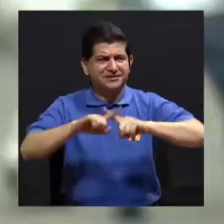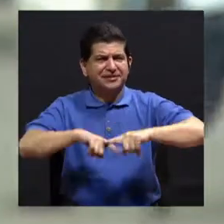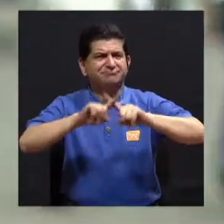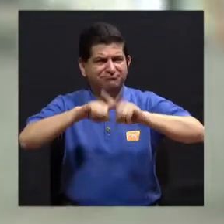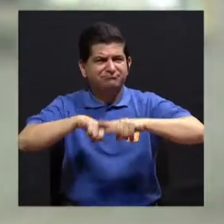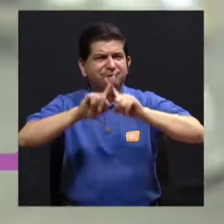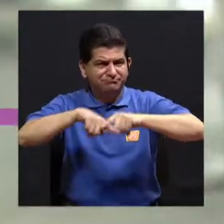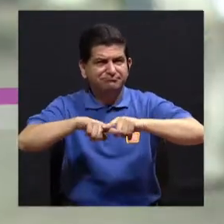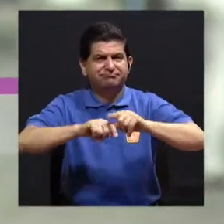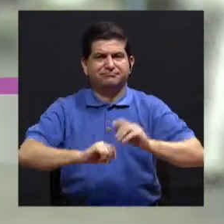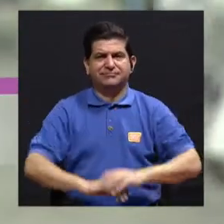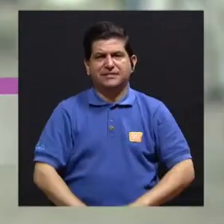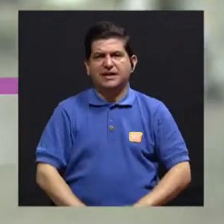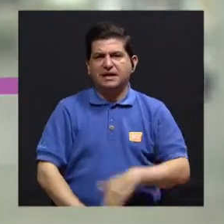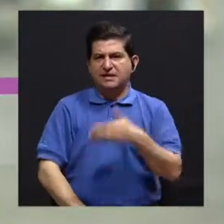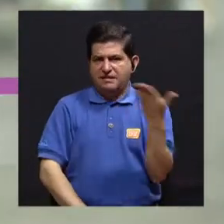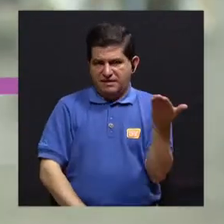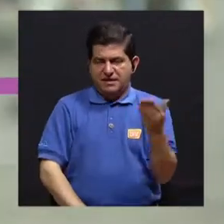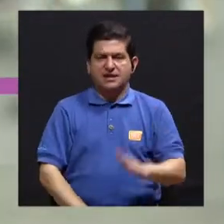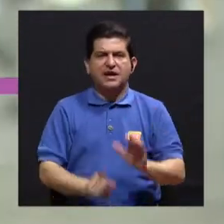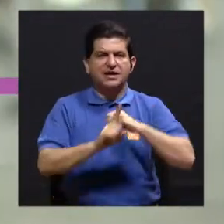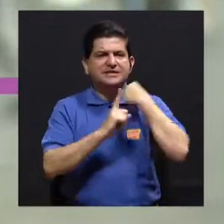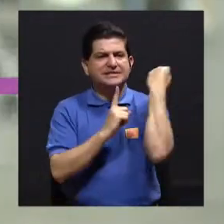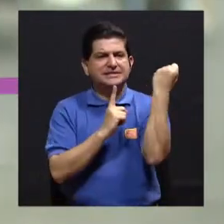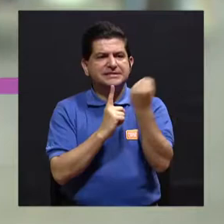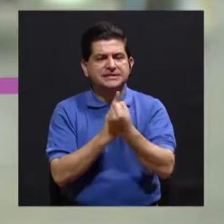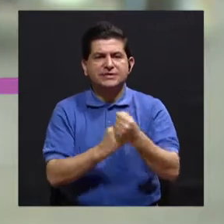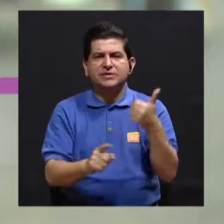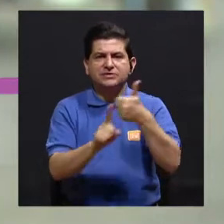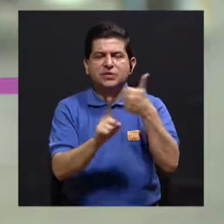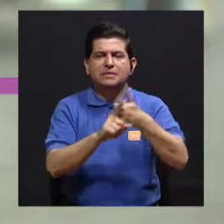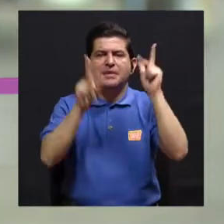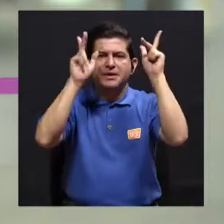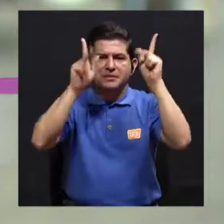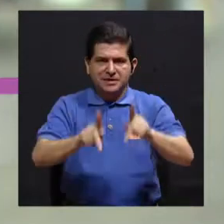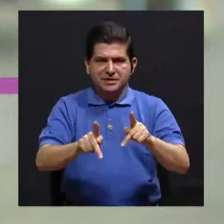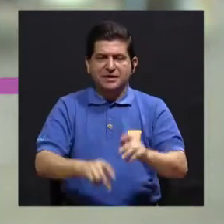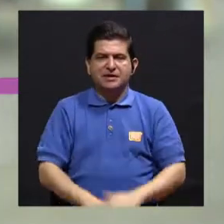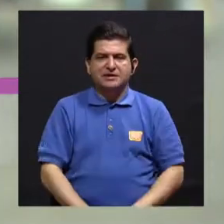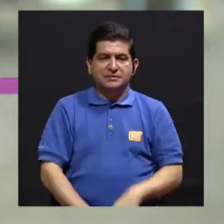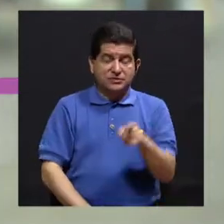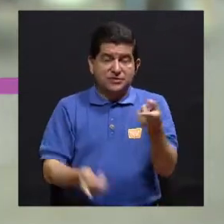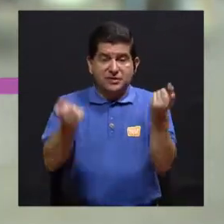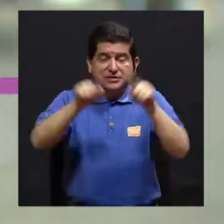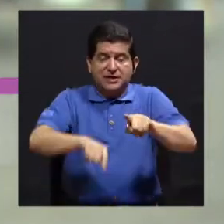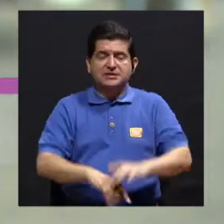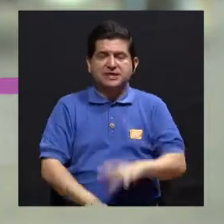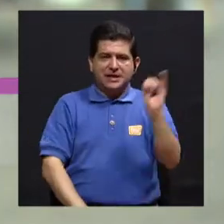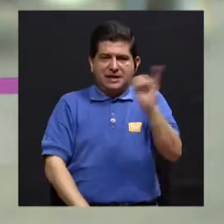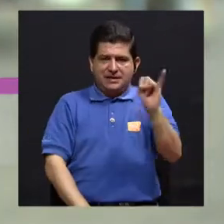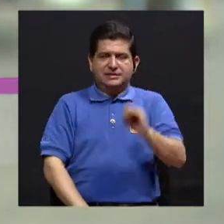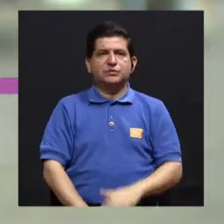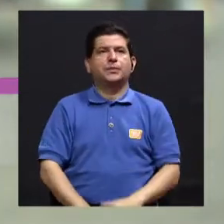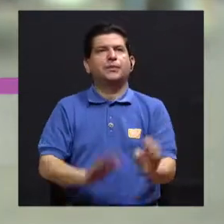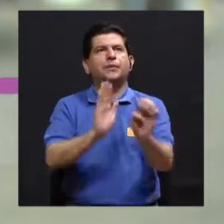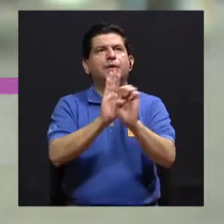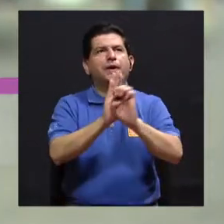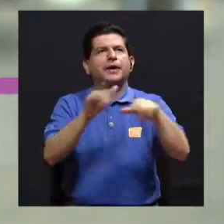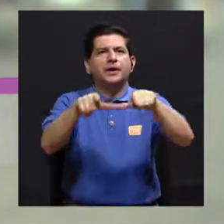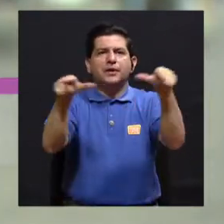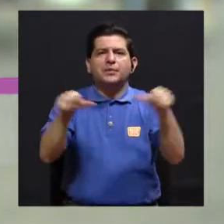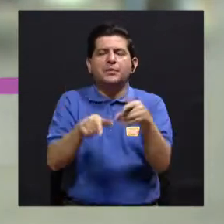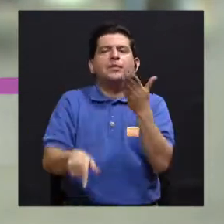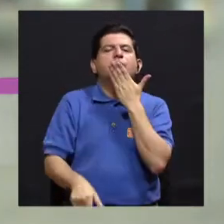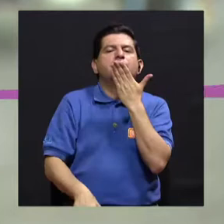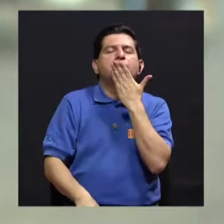Realmente eso depende mucho, digamos, de condiciones mismas de las personas que estén infectadas, ¿verdad? Entonces, por ejemplo,